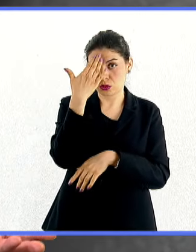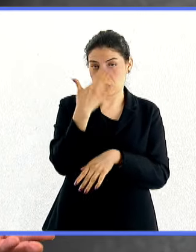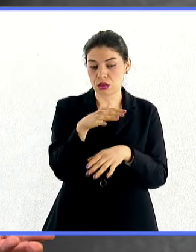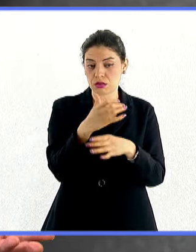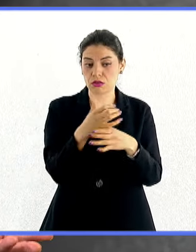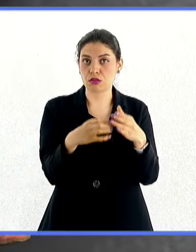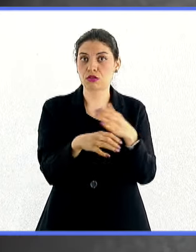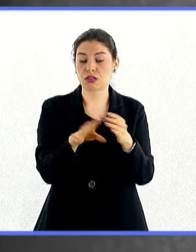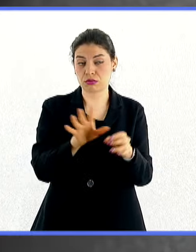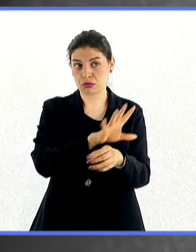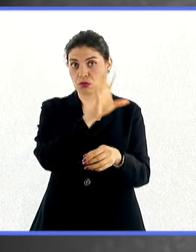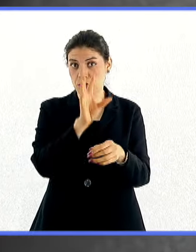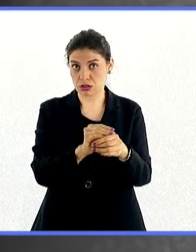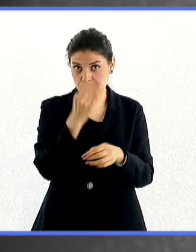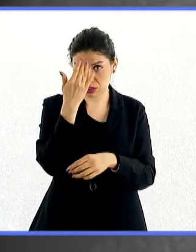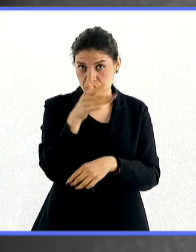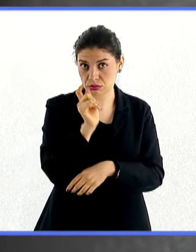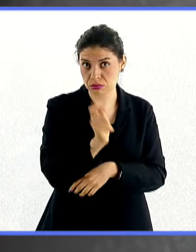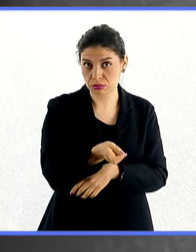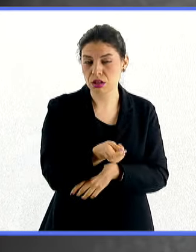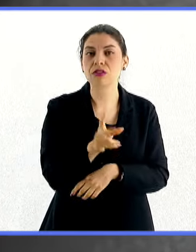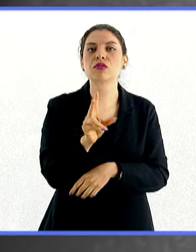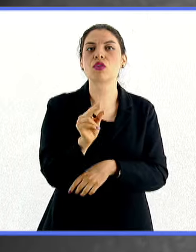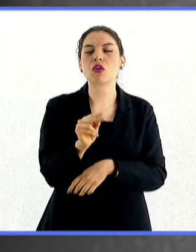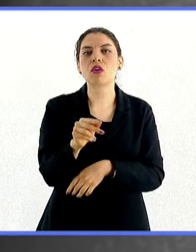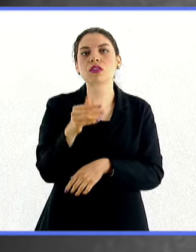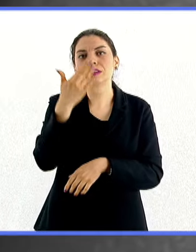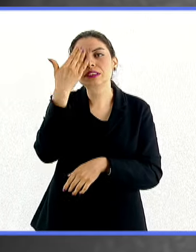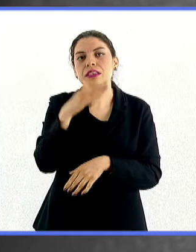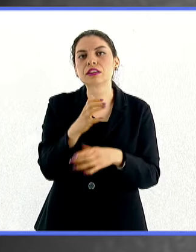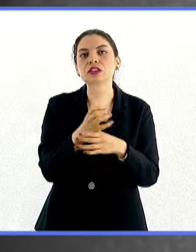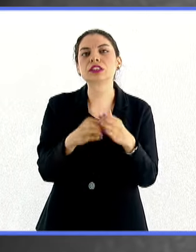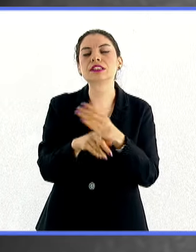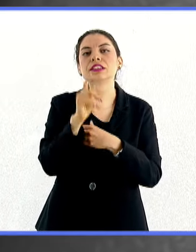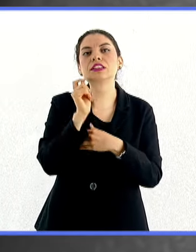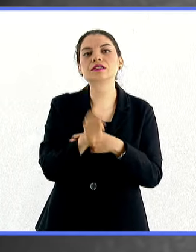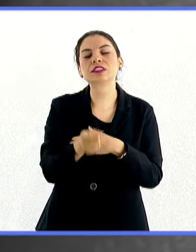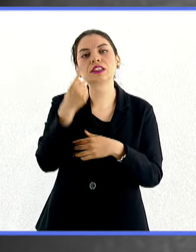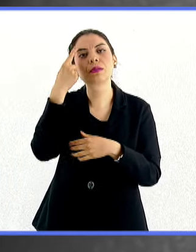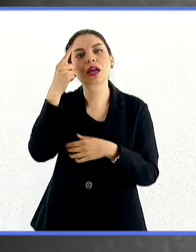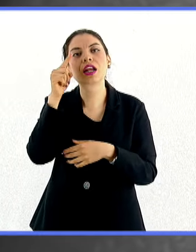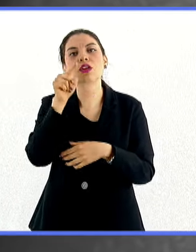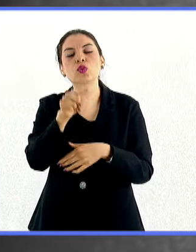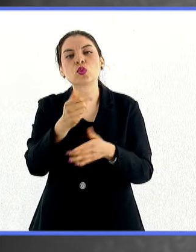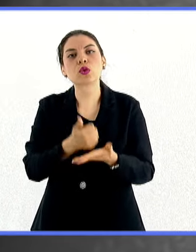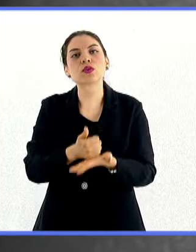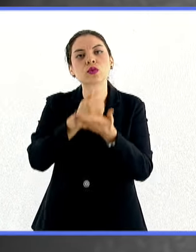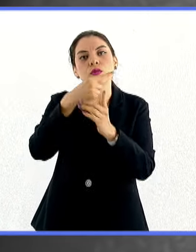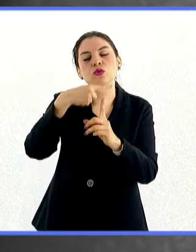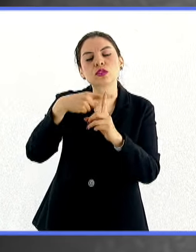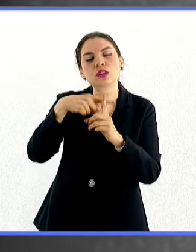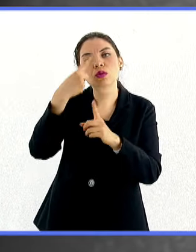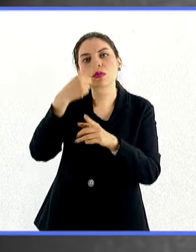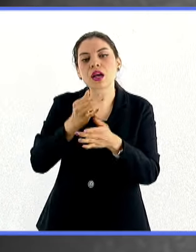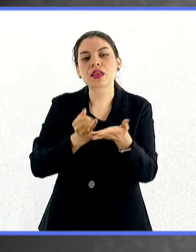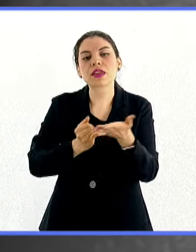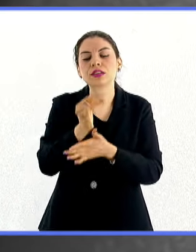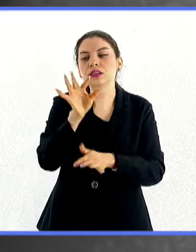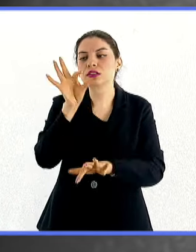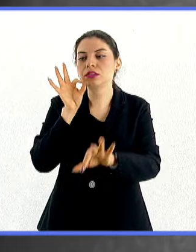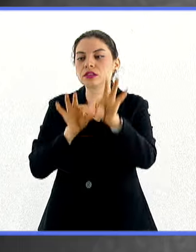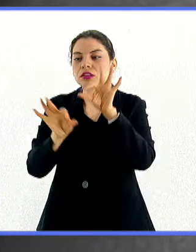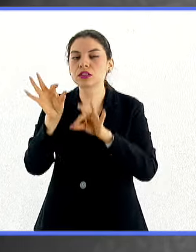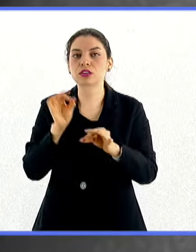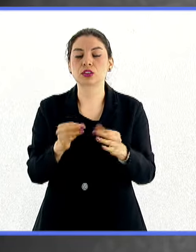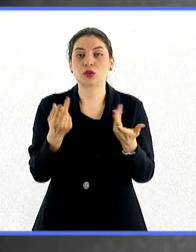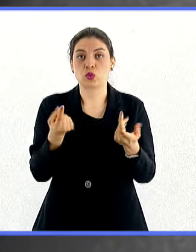porque nadie puede hacerlo. Te sirve para discernir, para discriminar, para saber qué te funciona a ti. Entonces, una persona culta, cuando